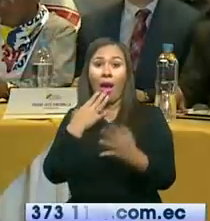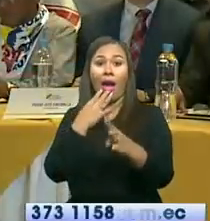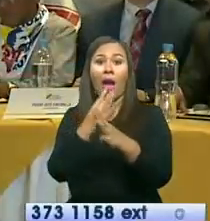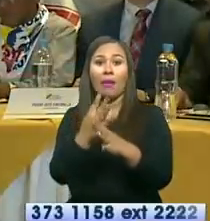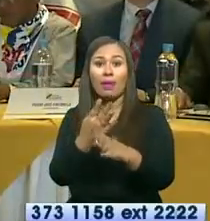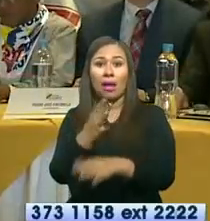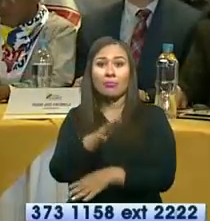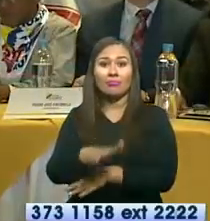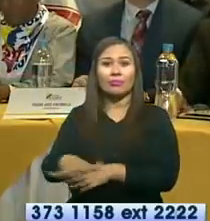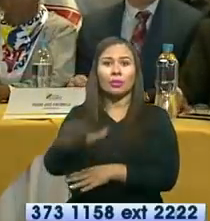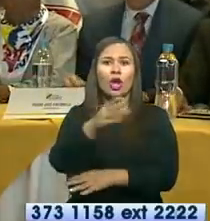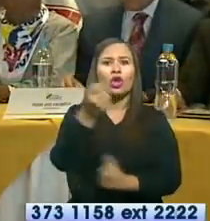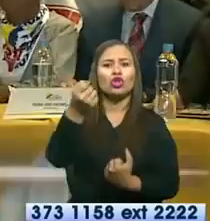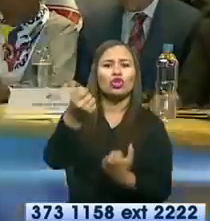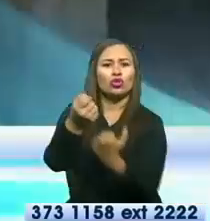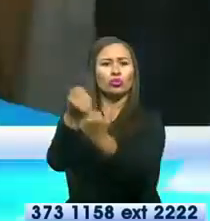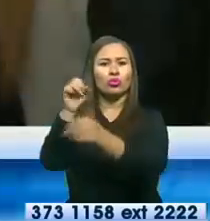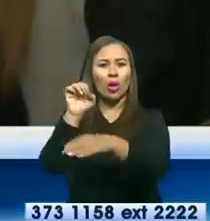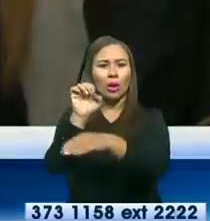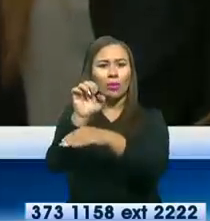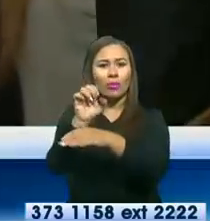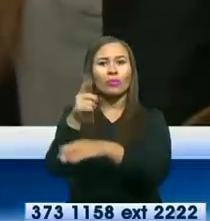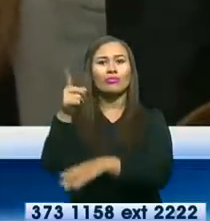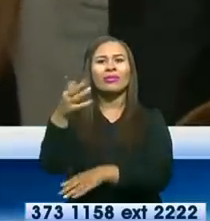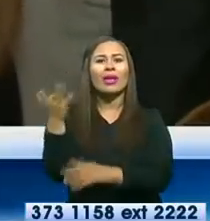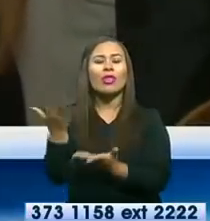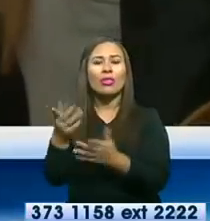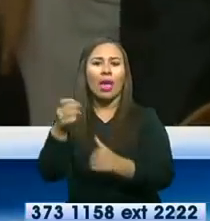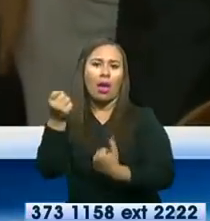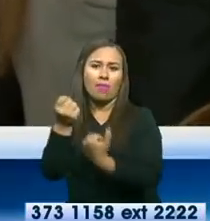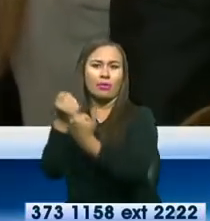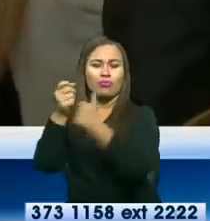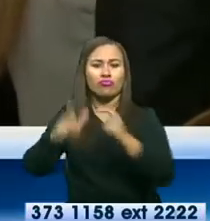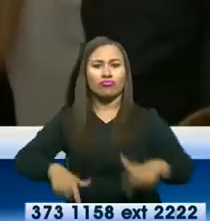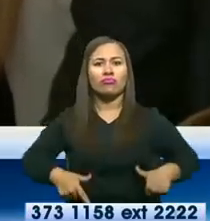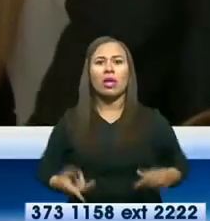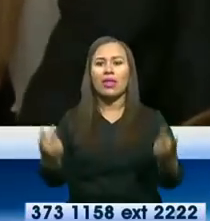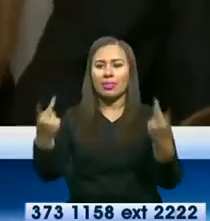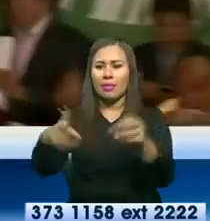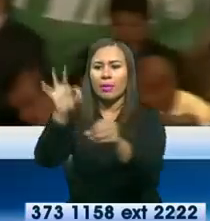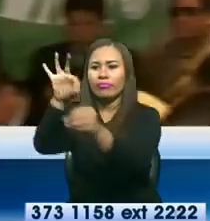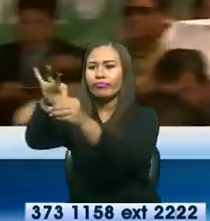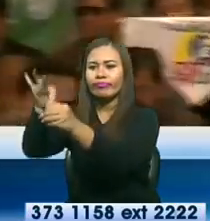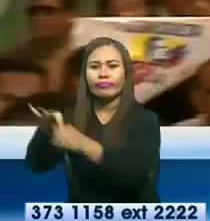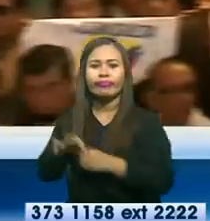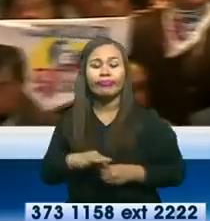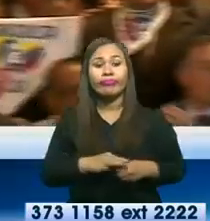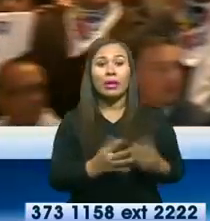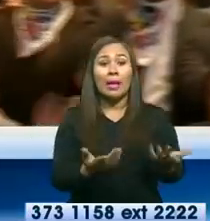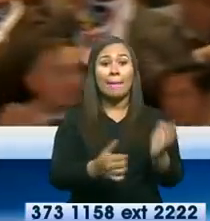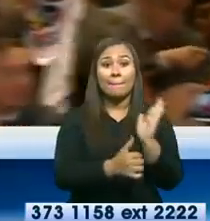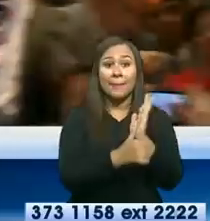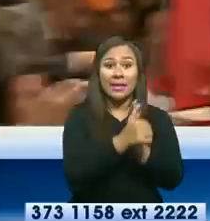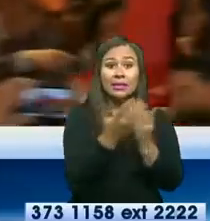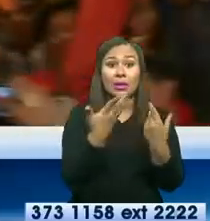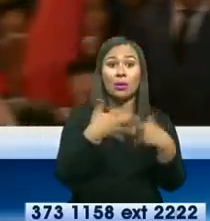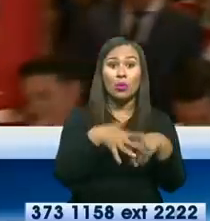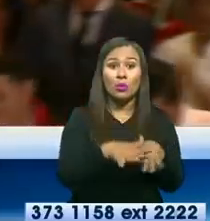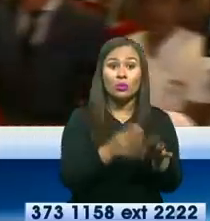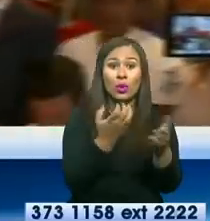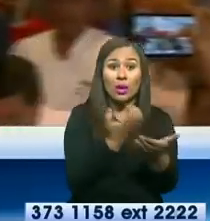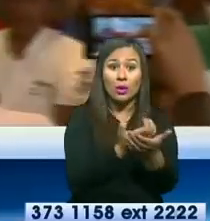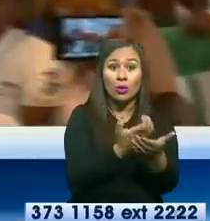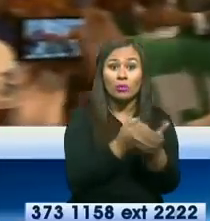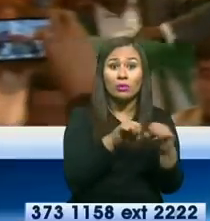Ecuador en apoyo al presidente de la República, Lenín Moreno, y a la consulta popular. Los ministros de Inclusión Económica y Social